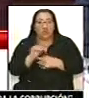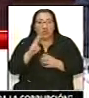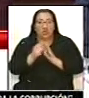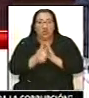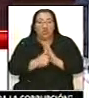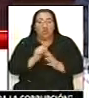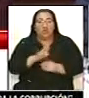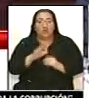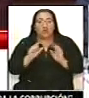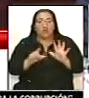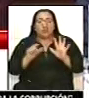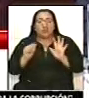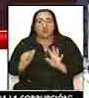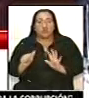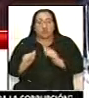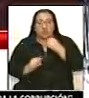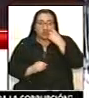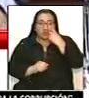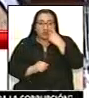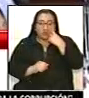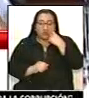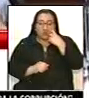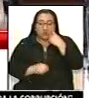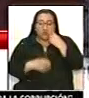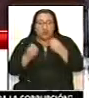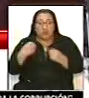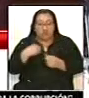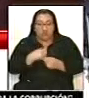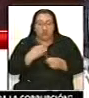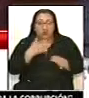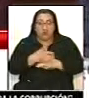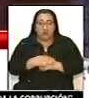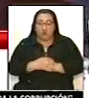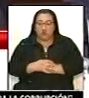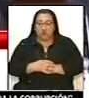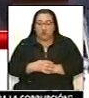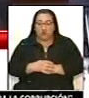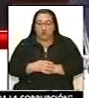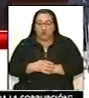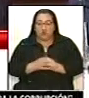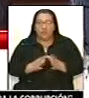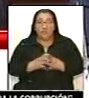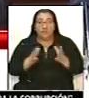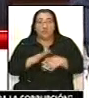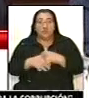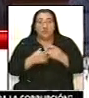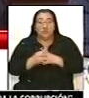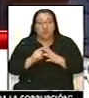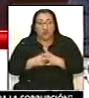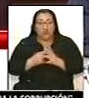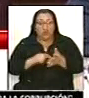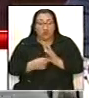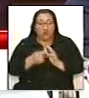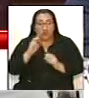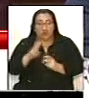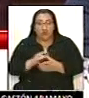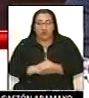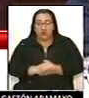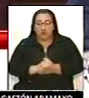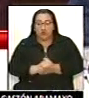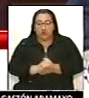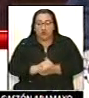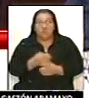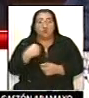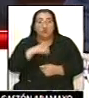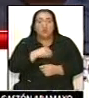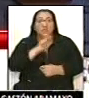artículos 5, 5 y 5, 6. Porque si nosotros vamos al preámbulo, al inicio del punto 2, estamos